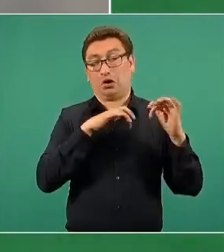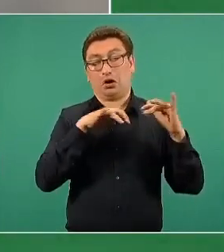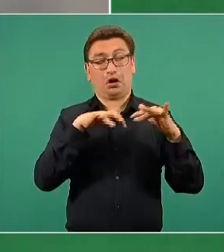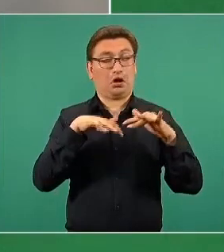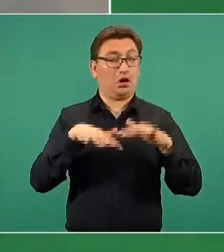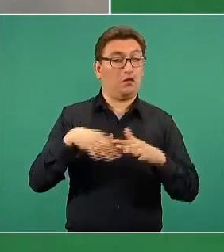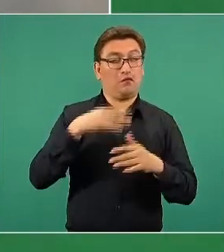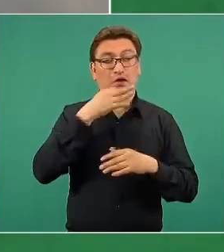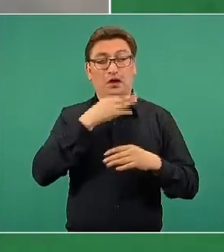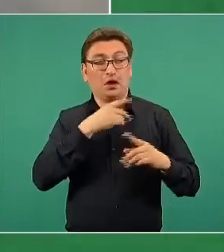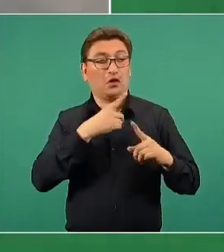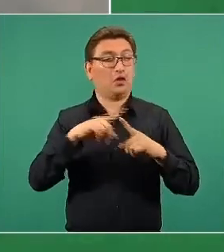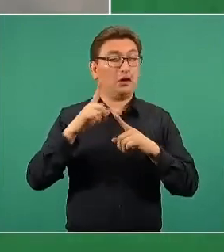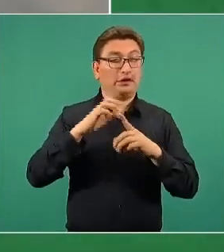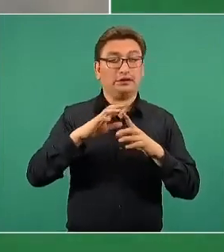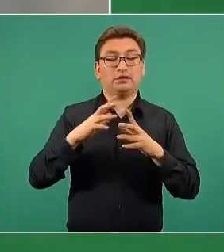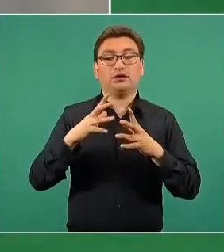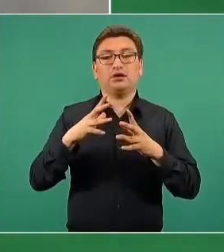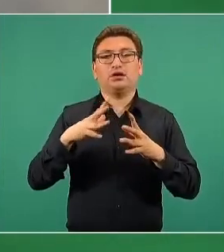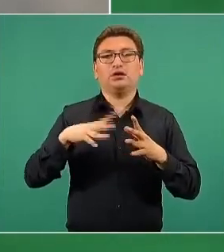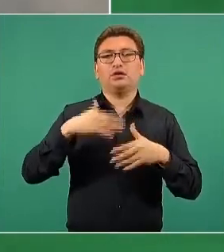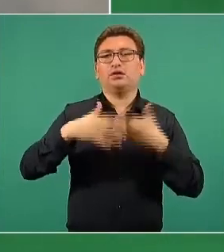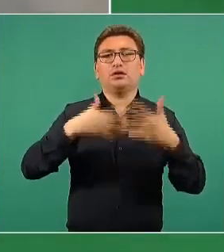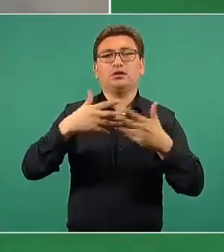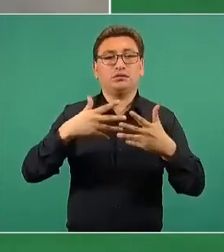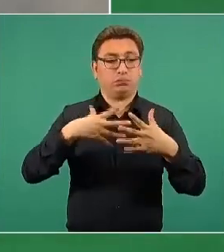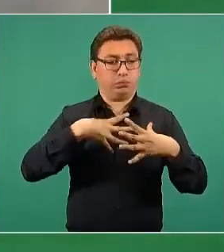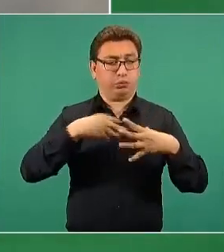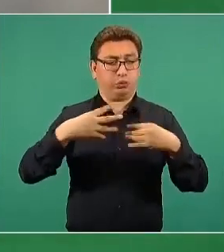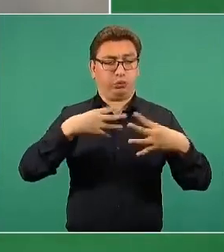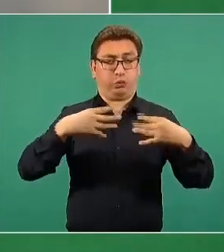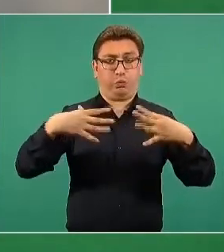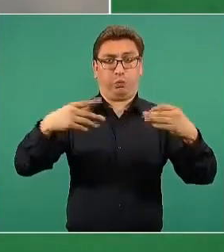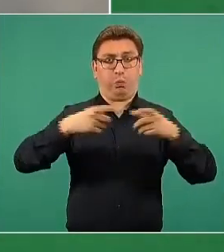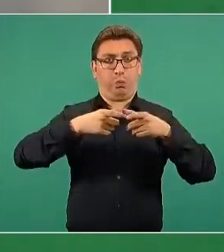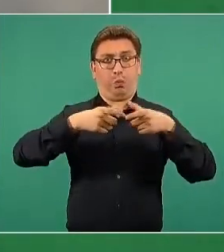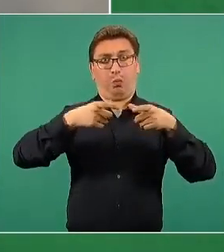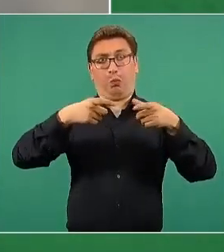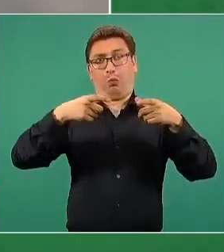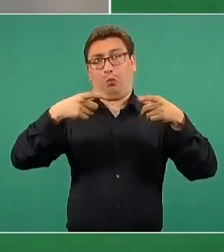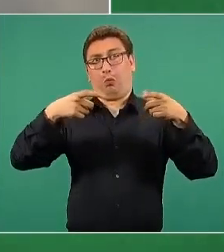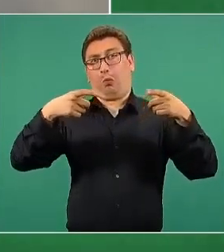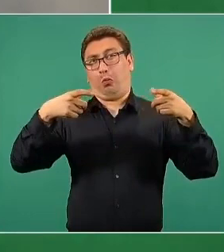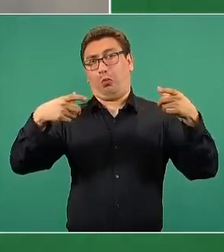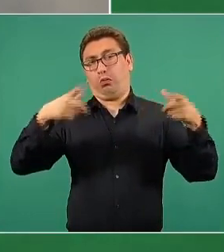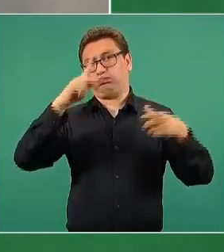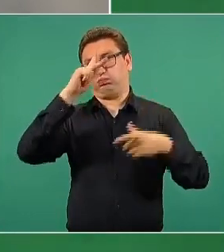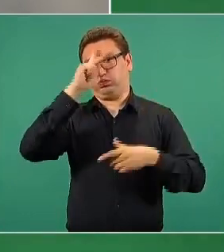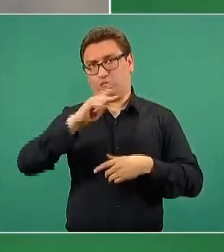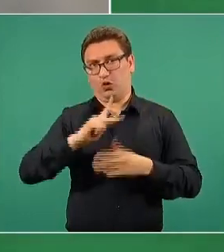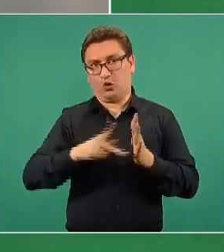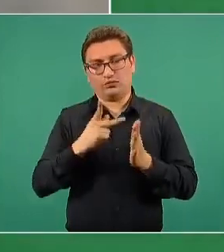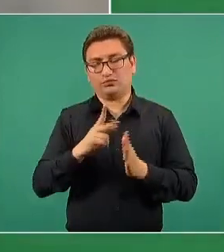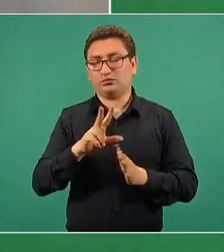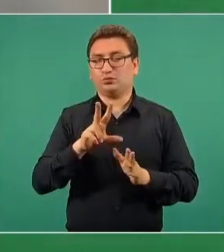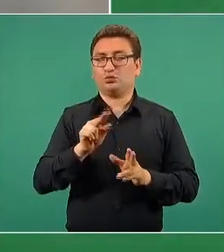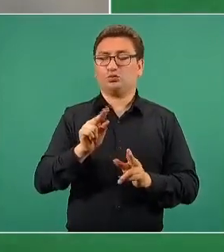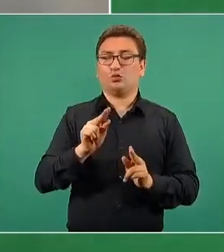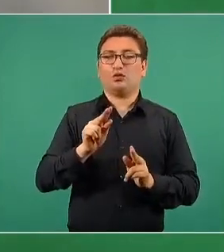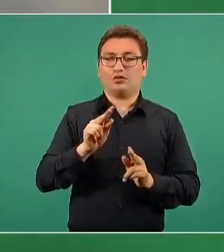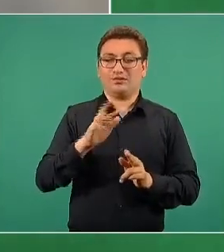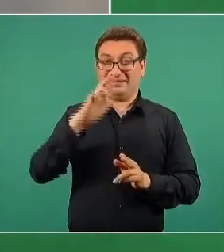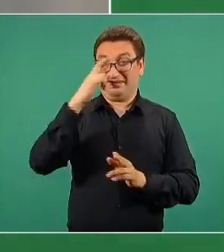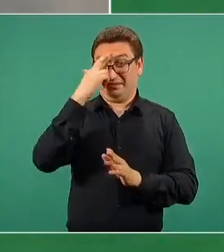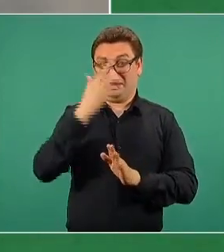pudiera orientar a nuestro país a un incremento en el número de casos, a una nueva ola de contagios, como se